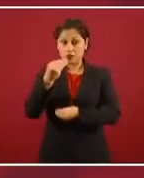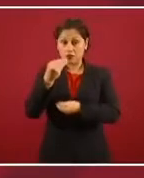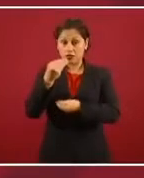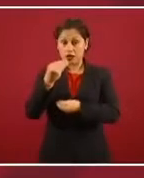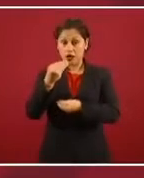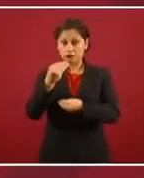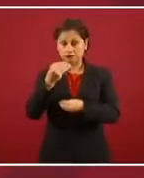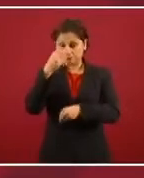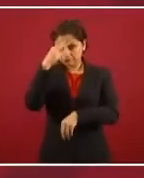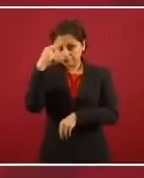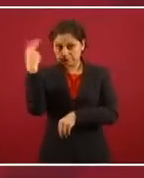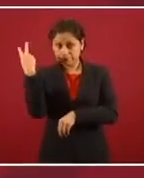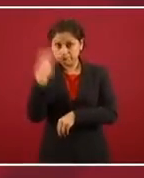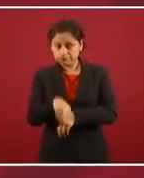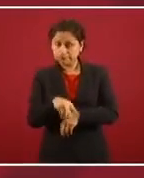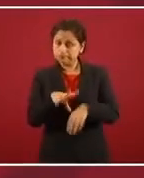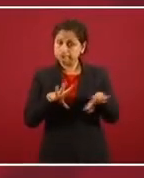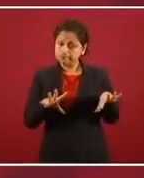y México.